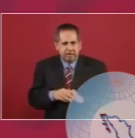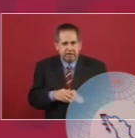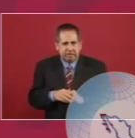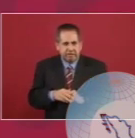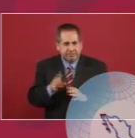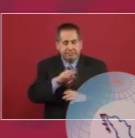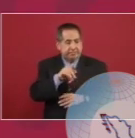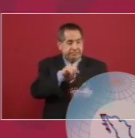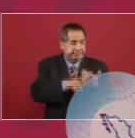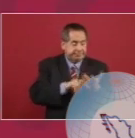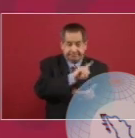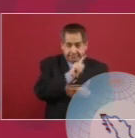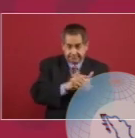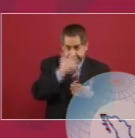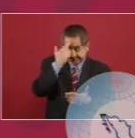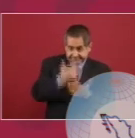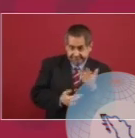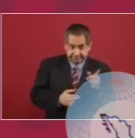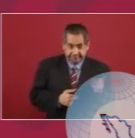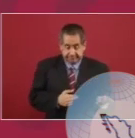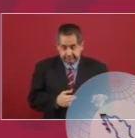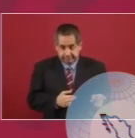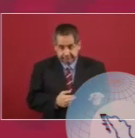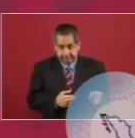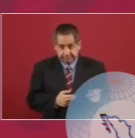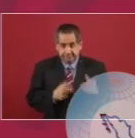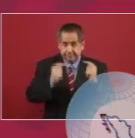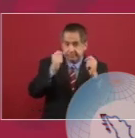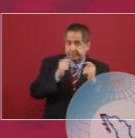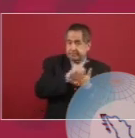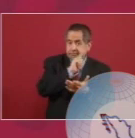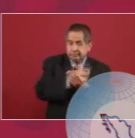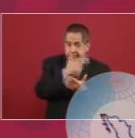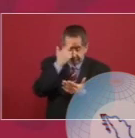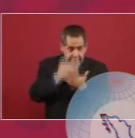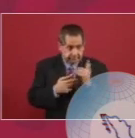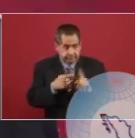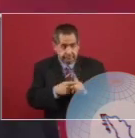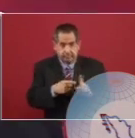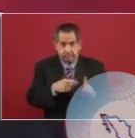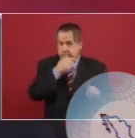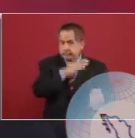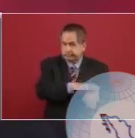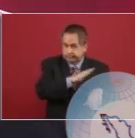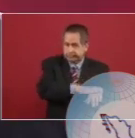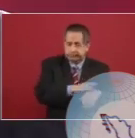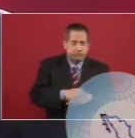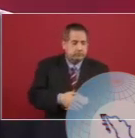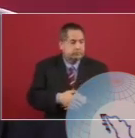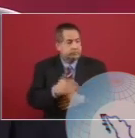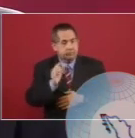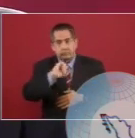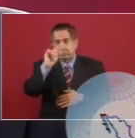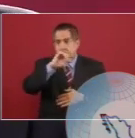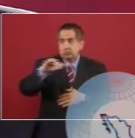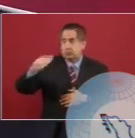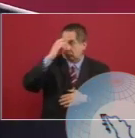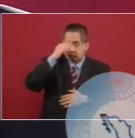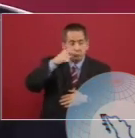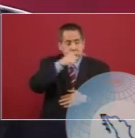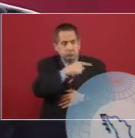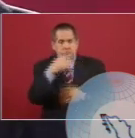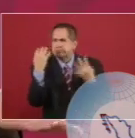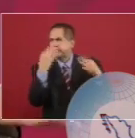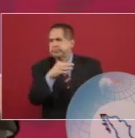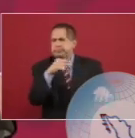que infrinjan o violen las leyes, más si son servidores públicos, porque qué cosa